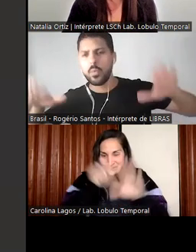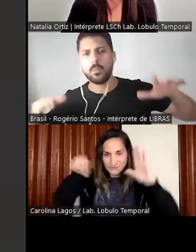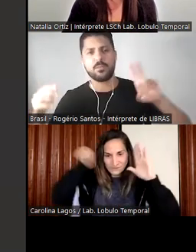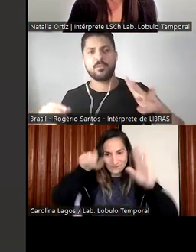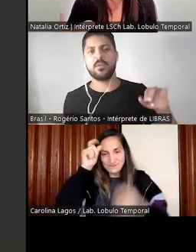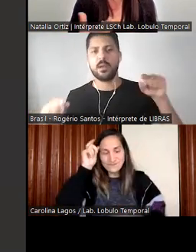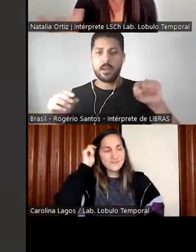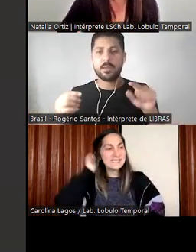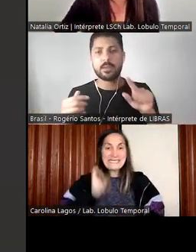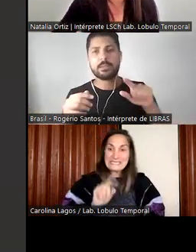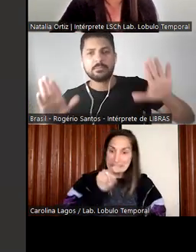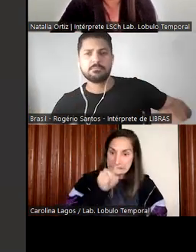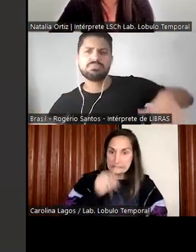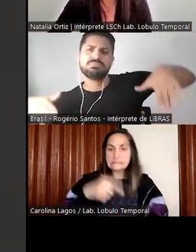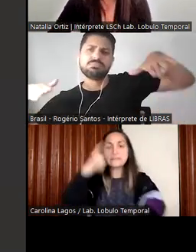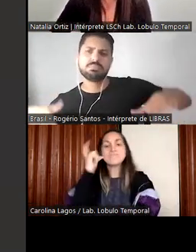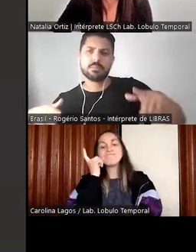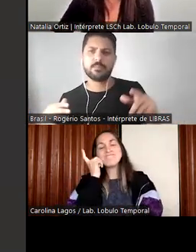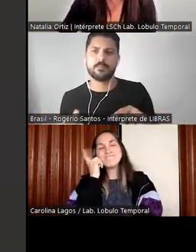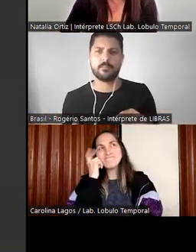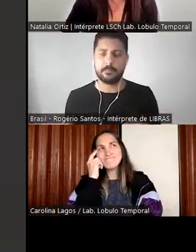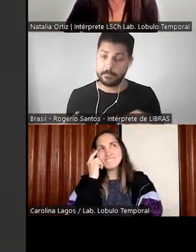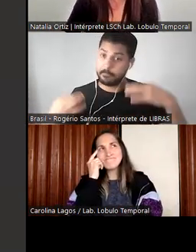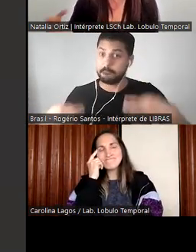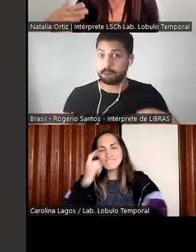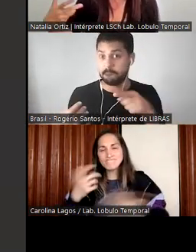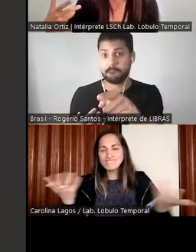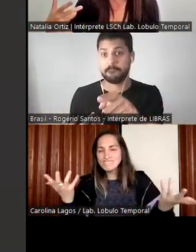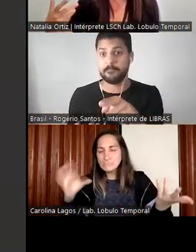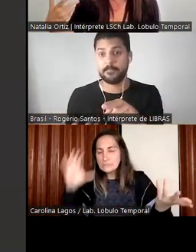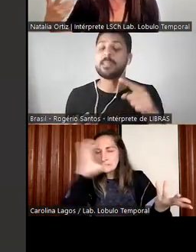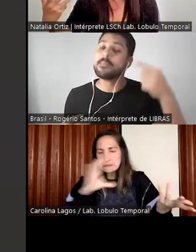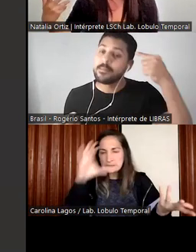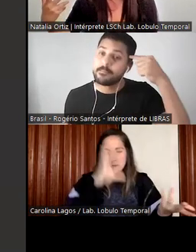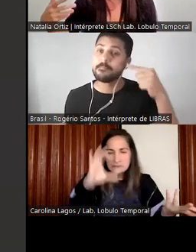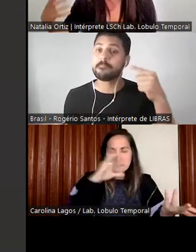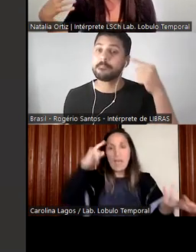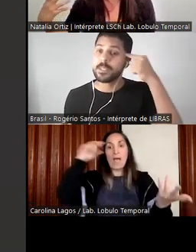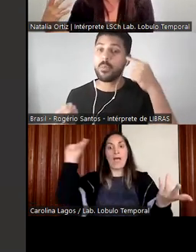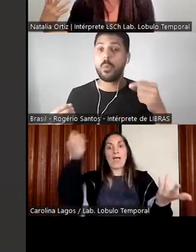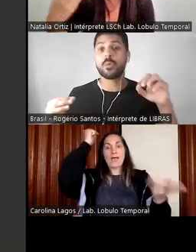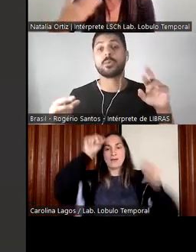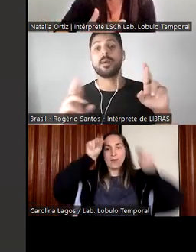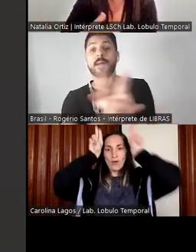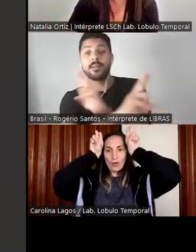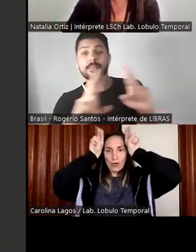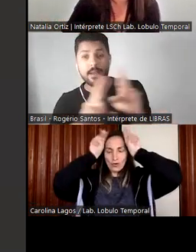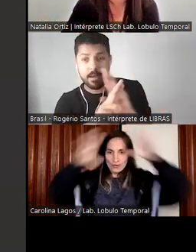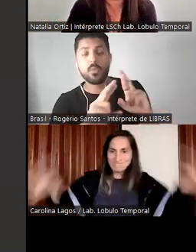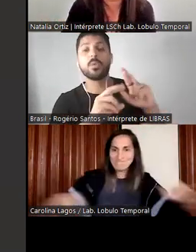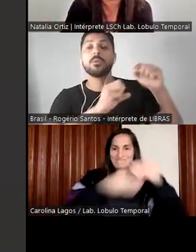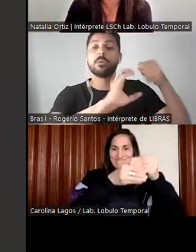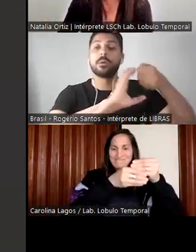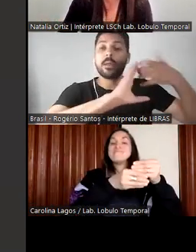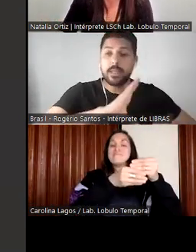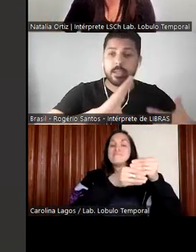sino que el conejo escapó y se salvó, ¿cierto? Entonces, tratamos también de relacionar estos elementos con algunas